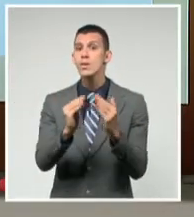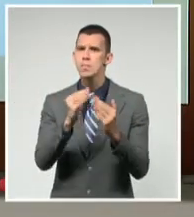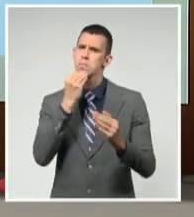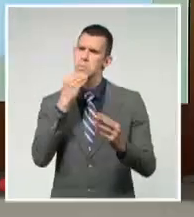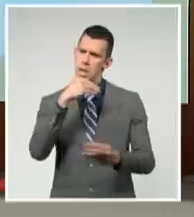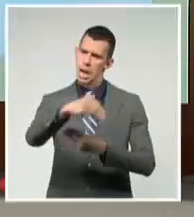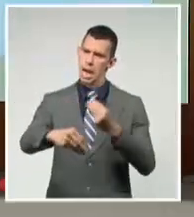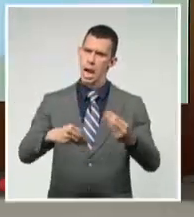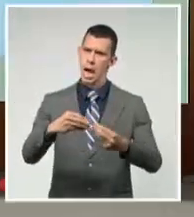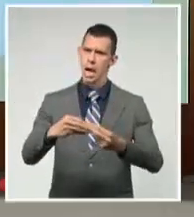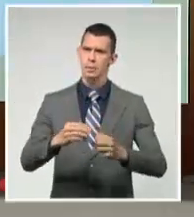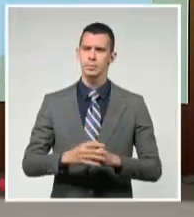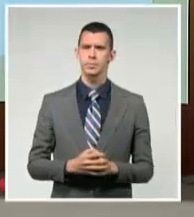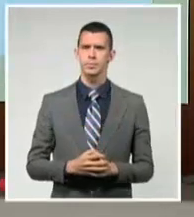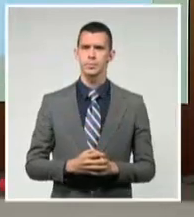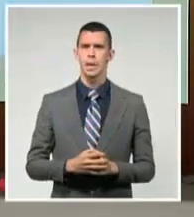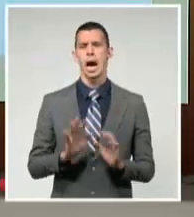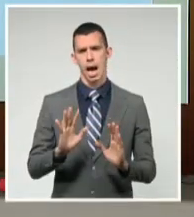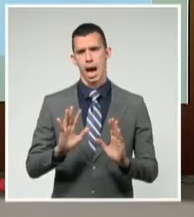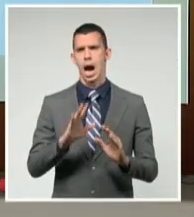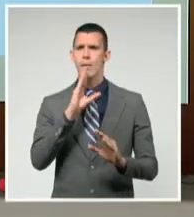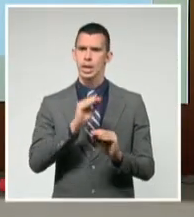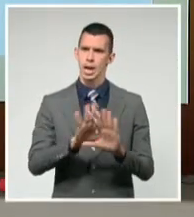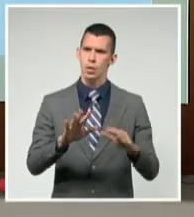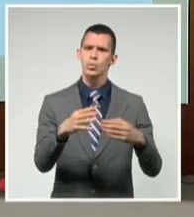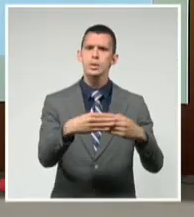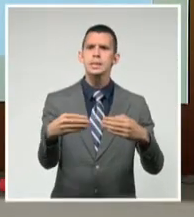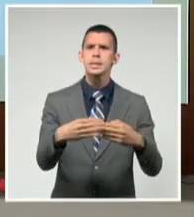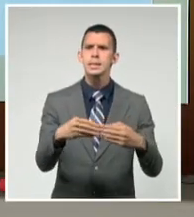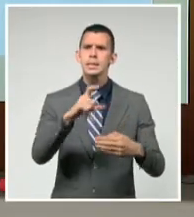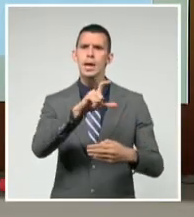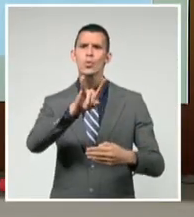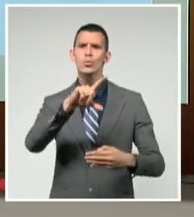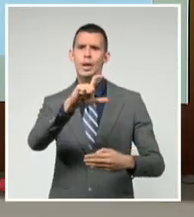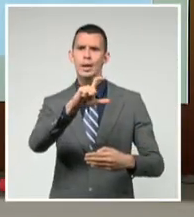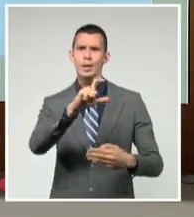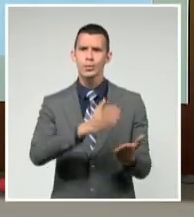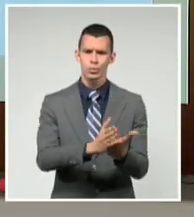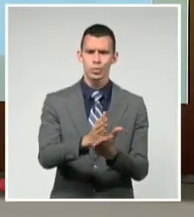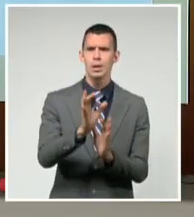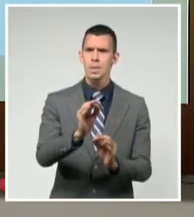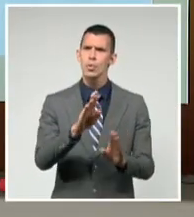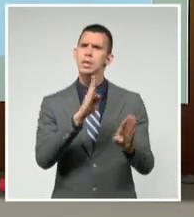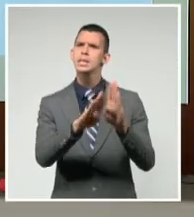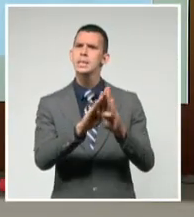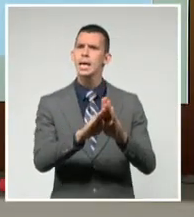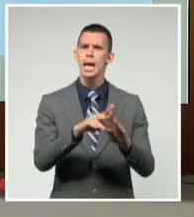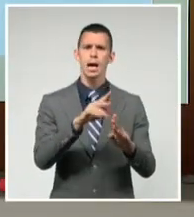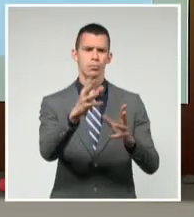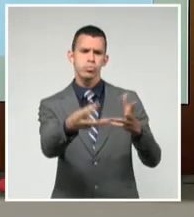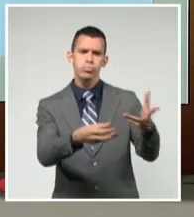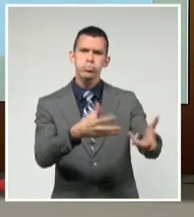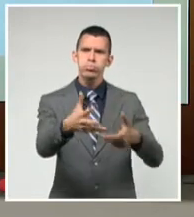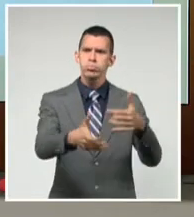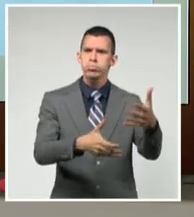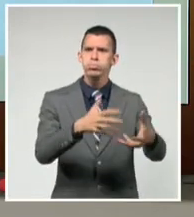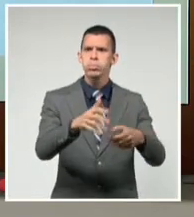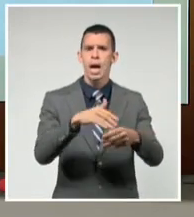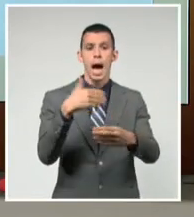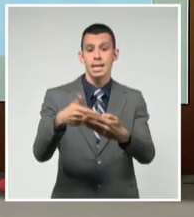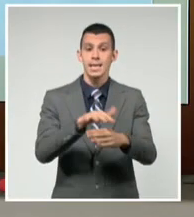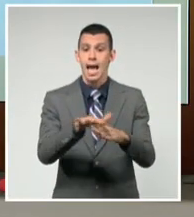que seguirá circulando el estado lo irá recogiendo hasta que se agote en ese tiempo también se respetará el tipo de cambio